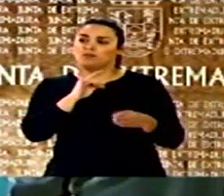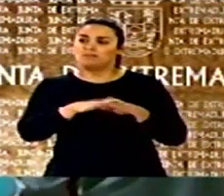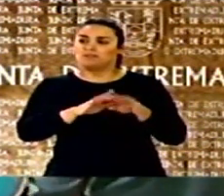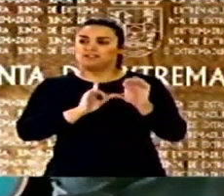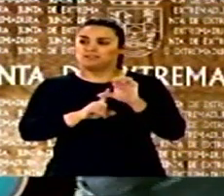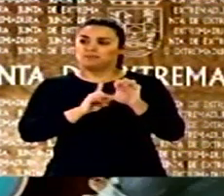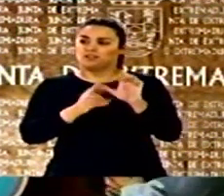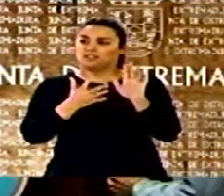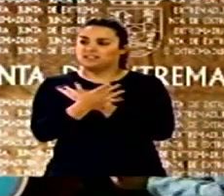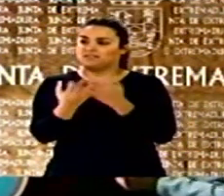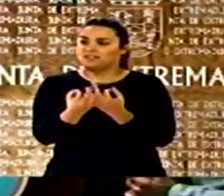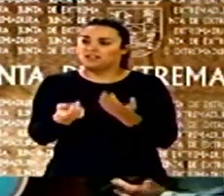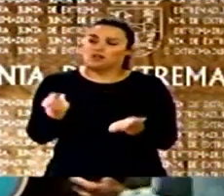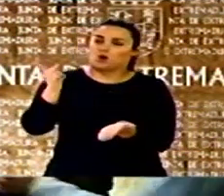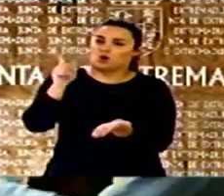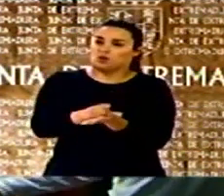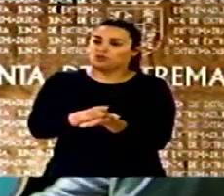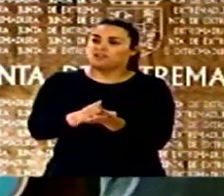¿Alguna cosa más?